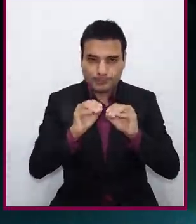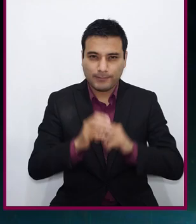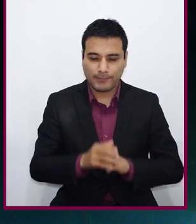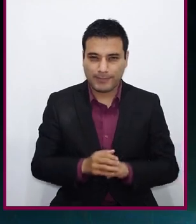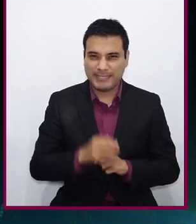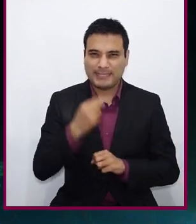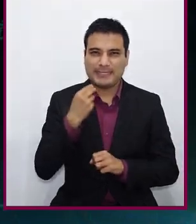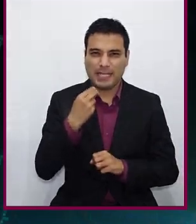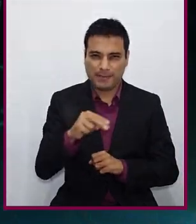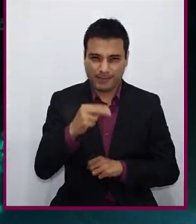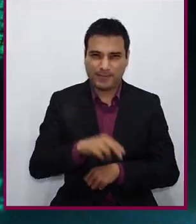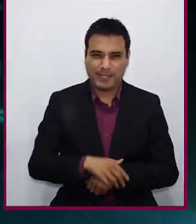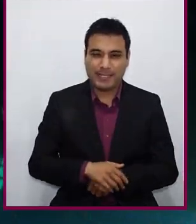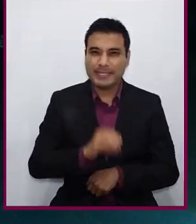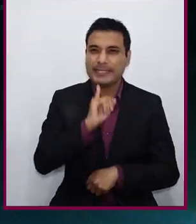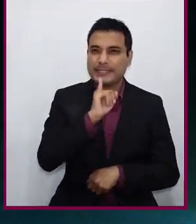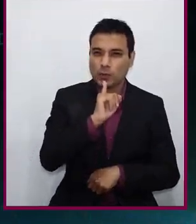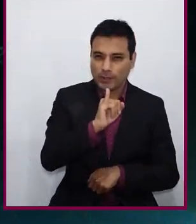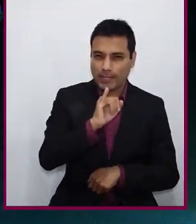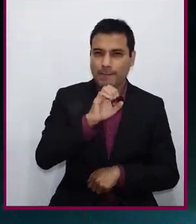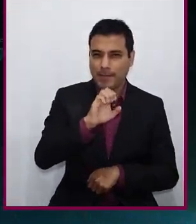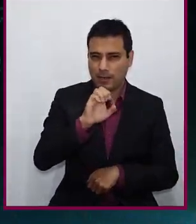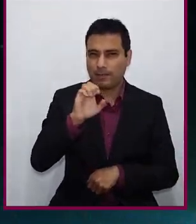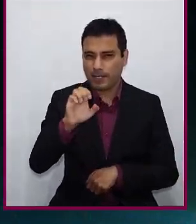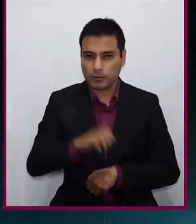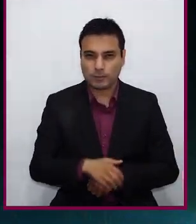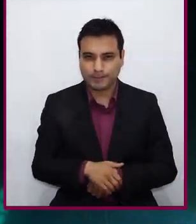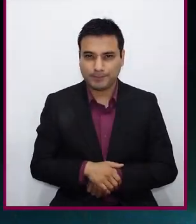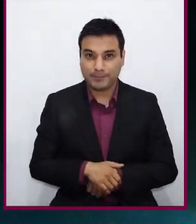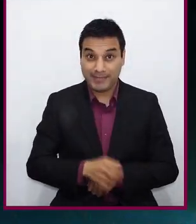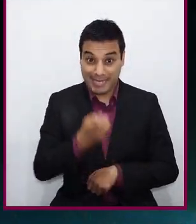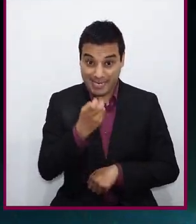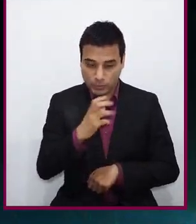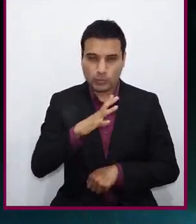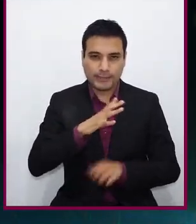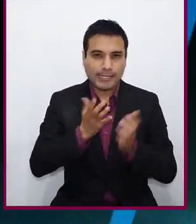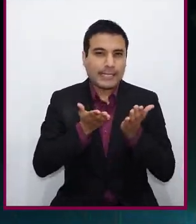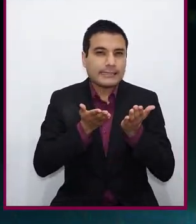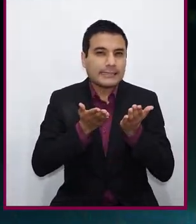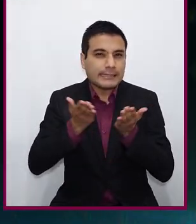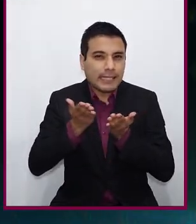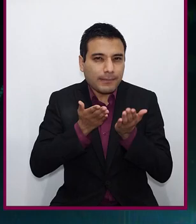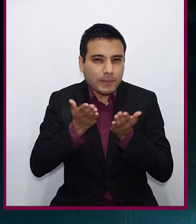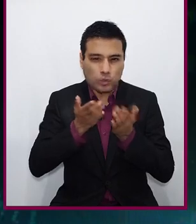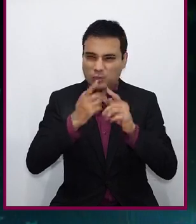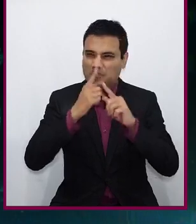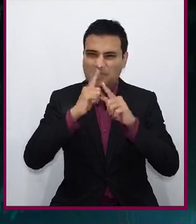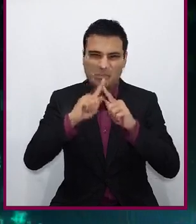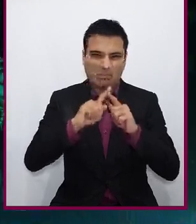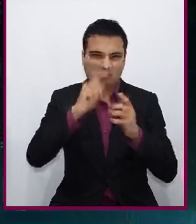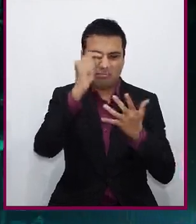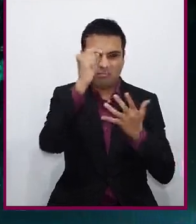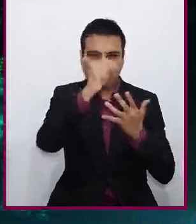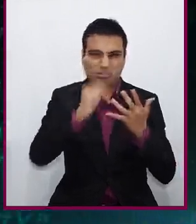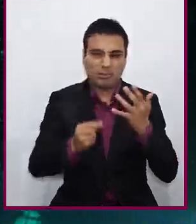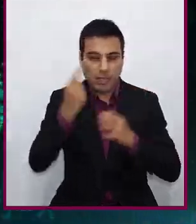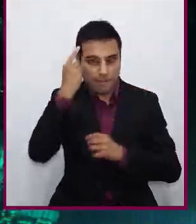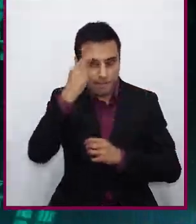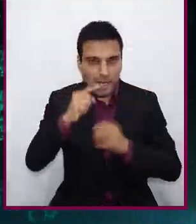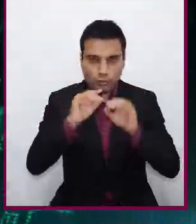proporciona servicios integrales que facilitan el desarrollo de software a los desarrolladores o programadores